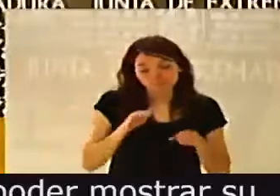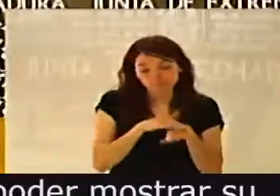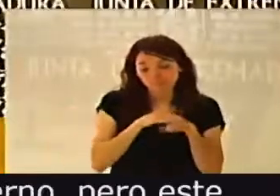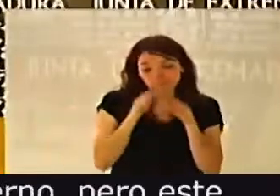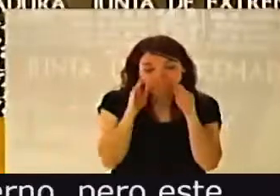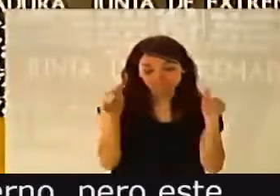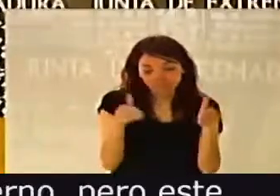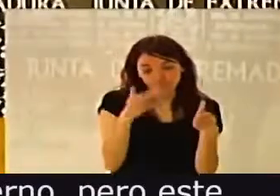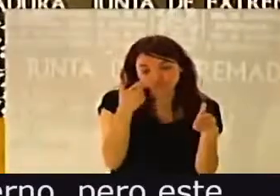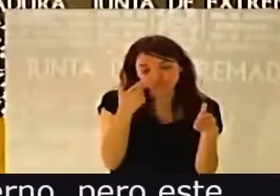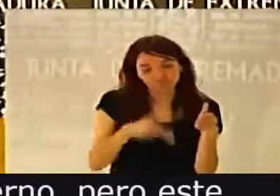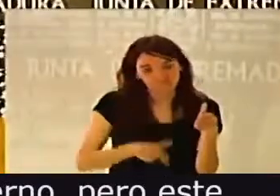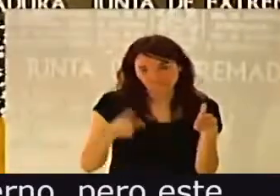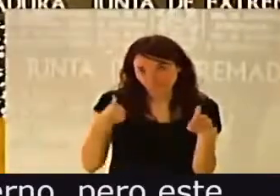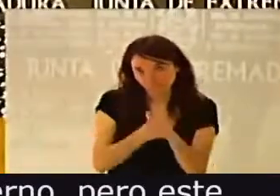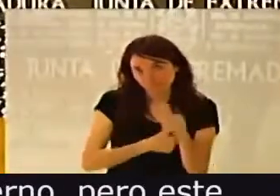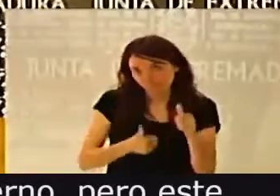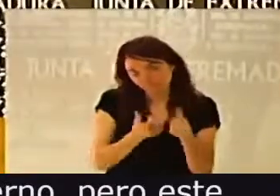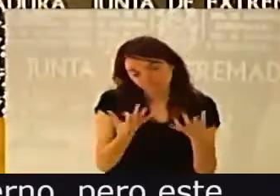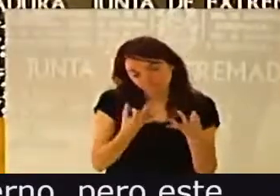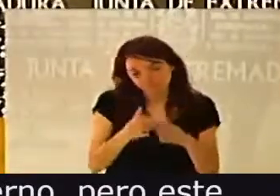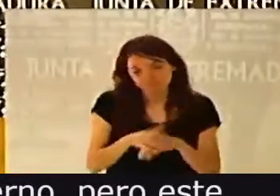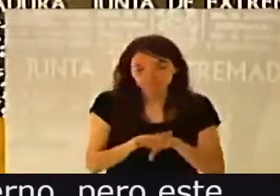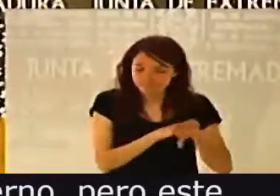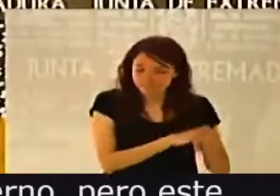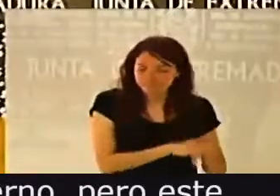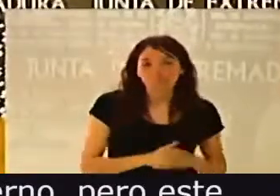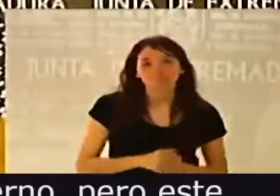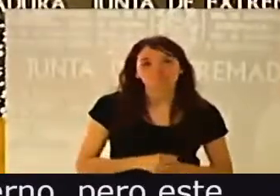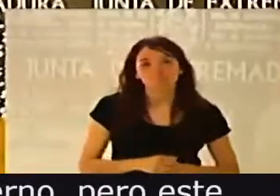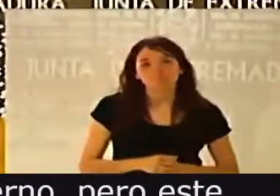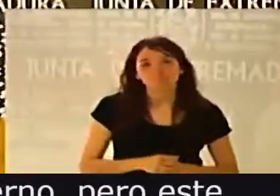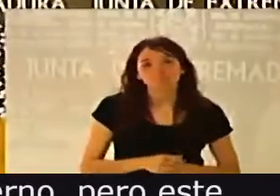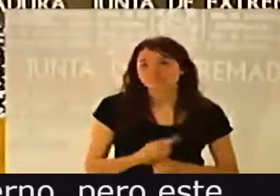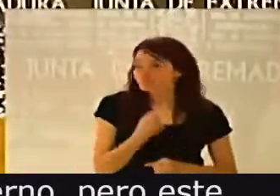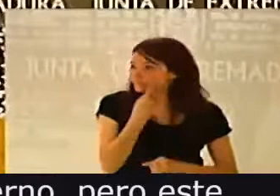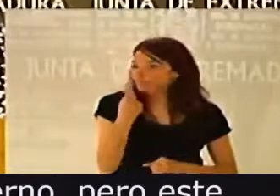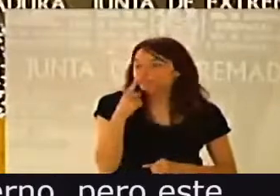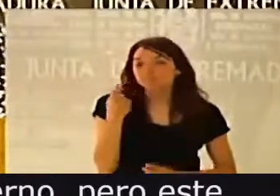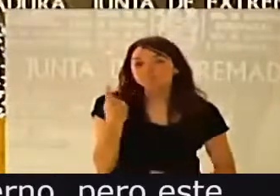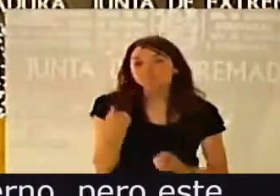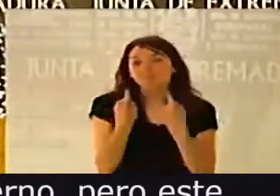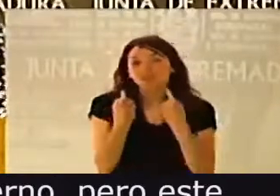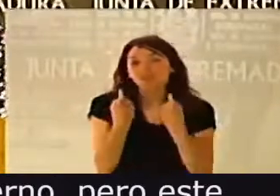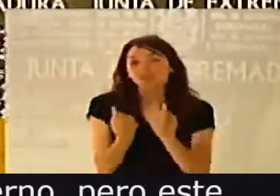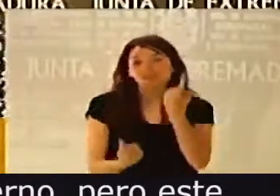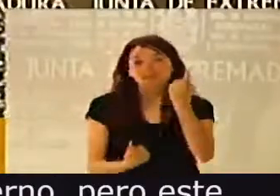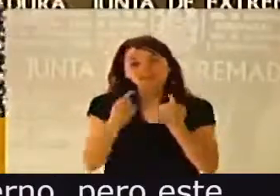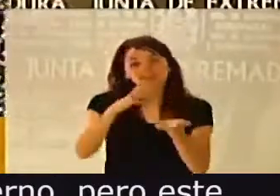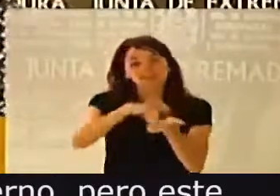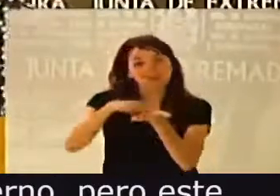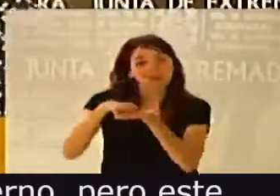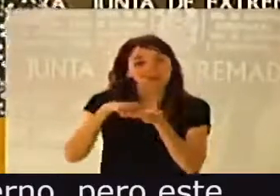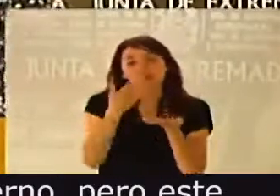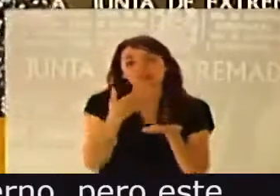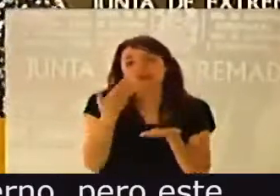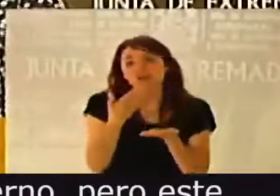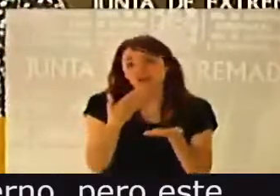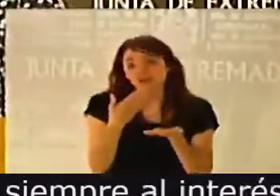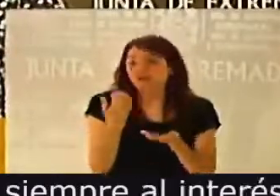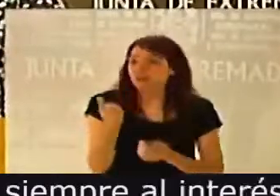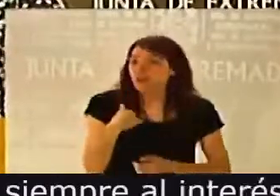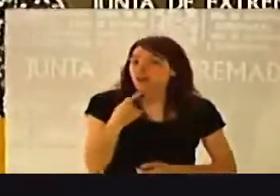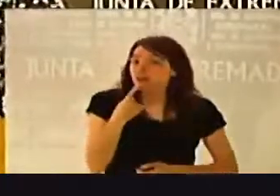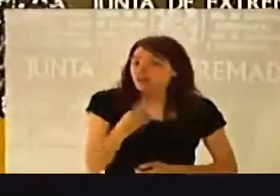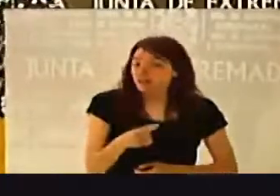interés general. Y respecto a la presencia de determinado alumnado en los centros educativos de nuestra región, como ya indiqué la semana pasada,